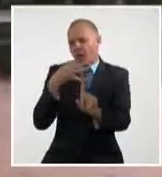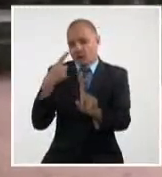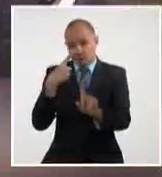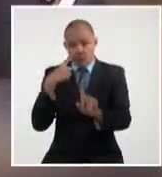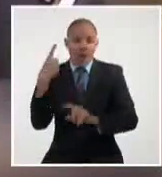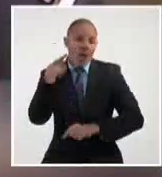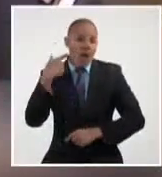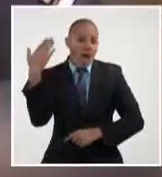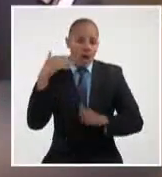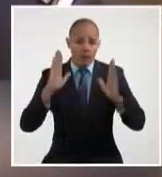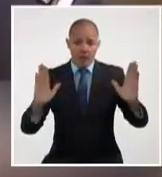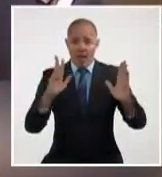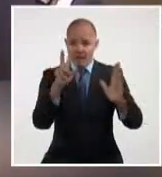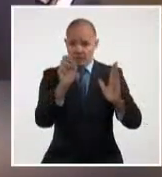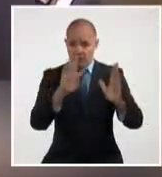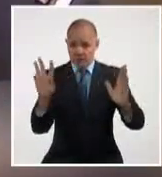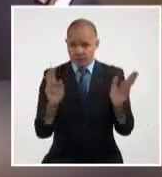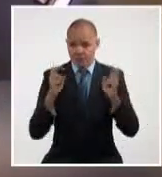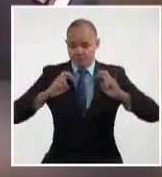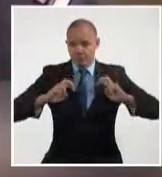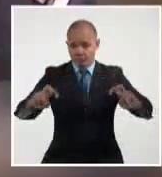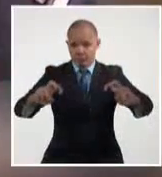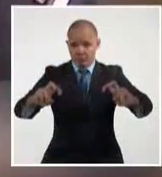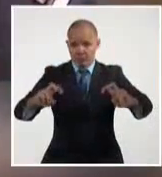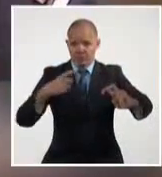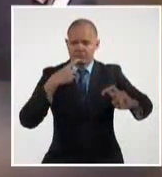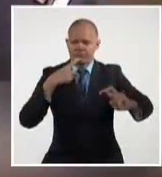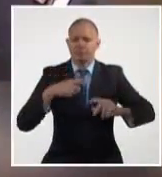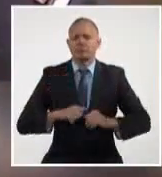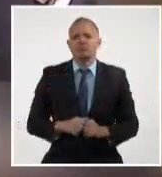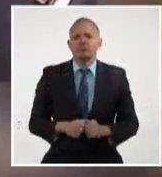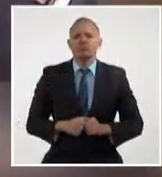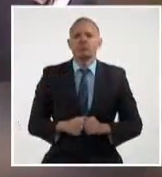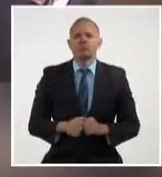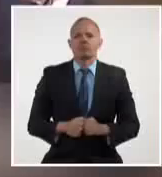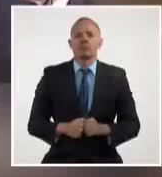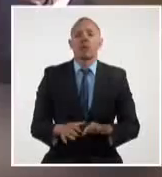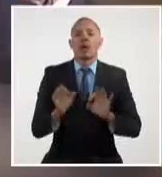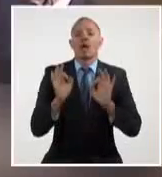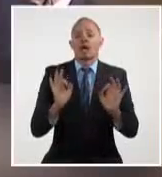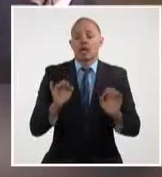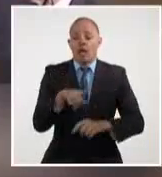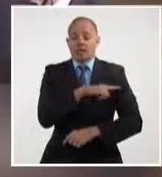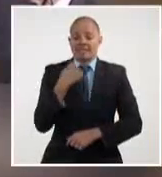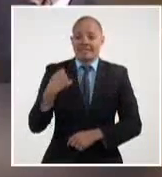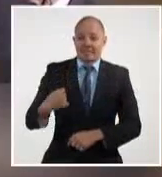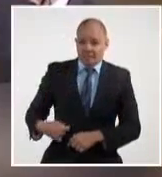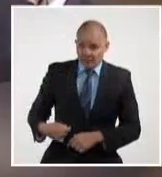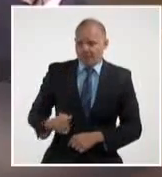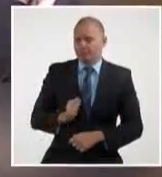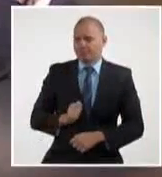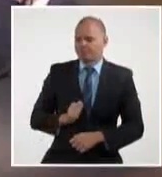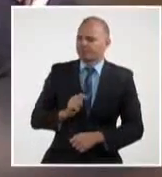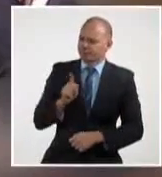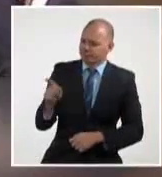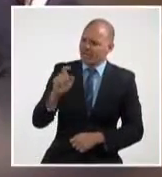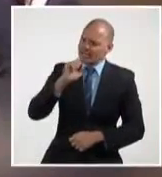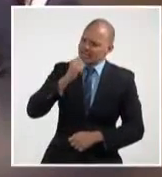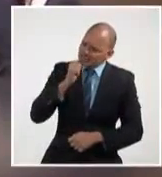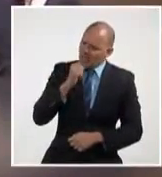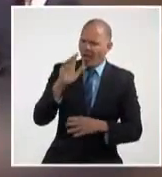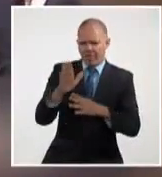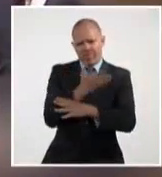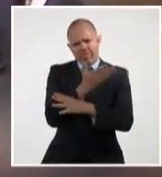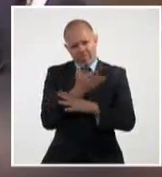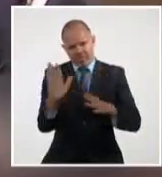2023. Es un hecho objetivo que China y Estados Unidos son diferentes en historia, cultura, sistema social y métodos